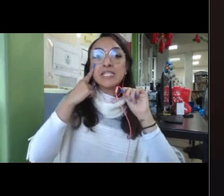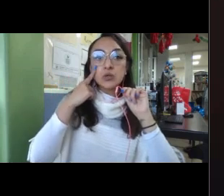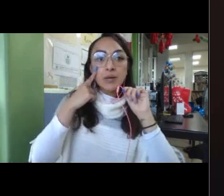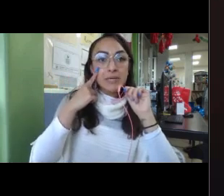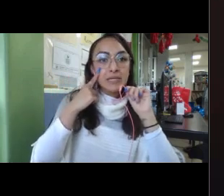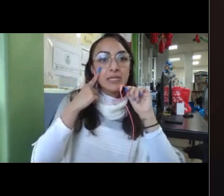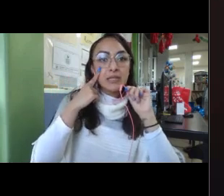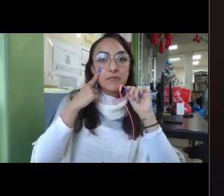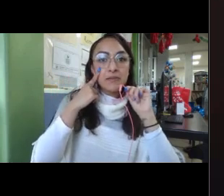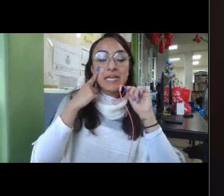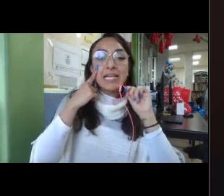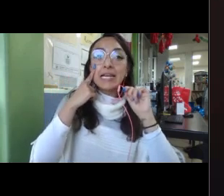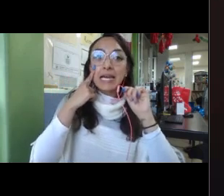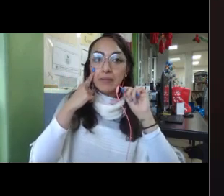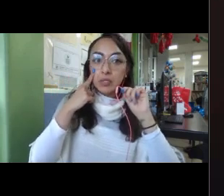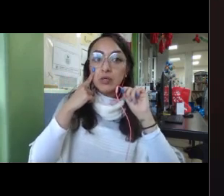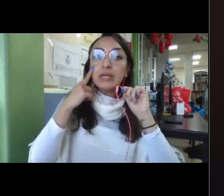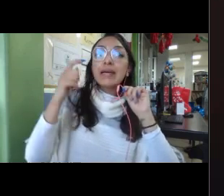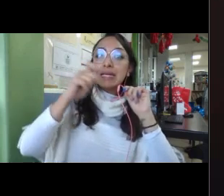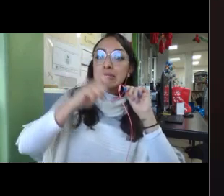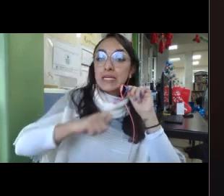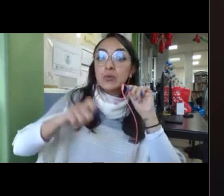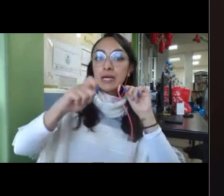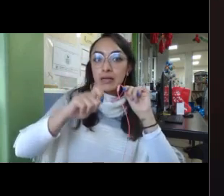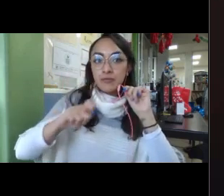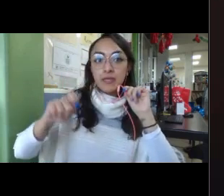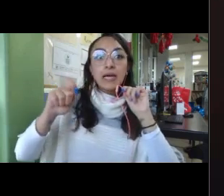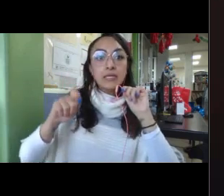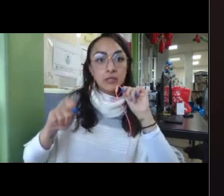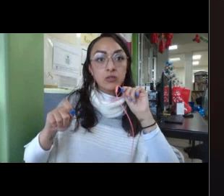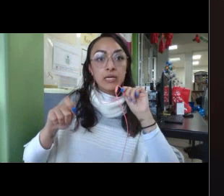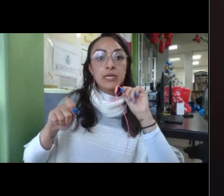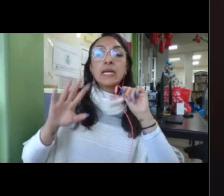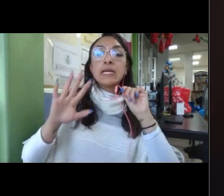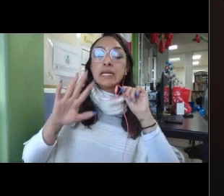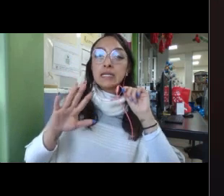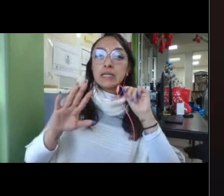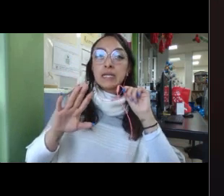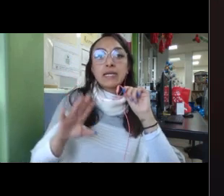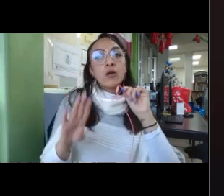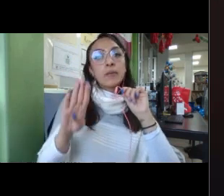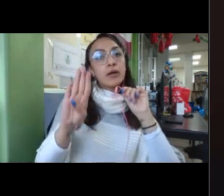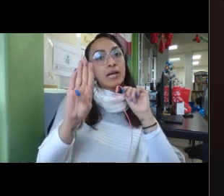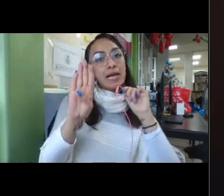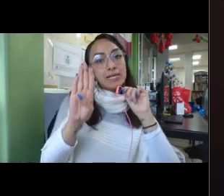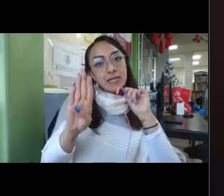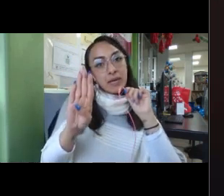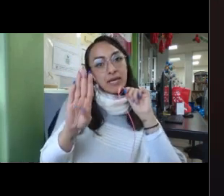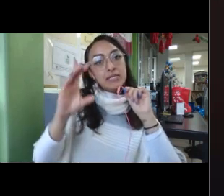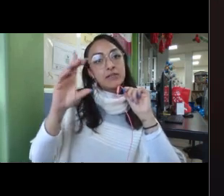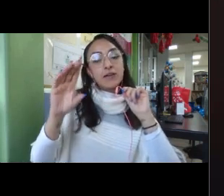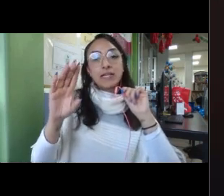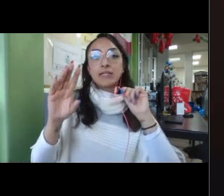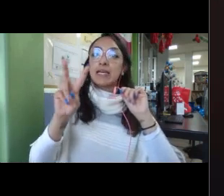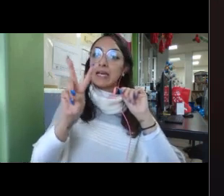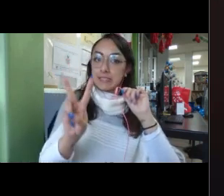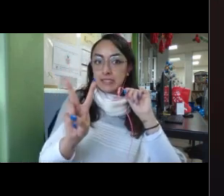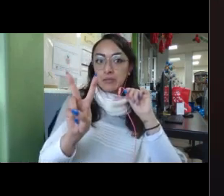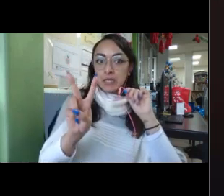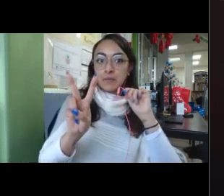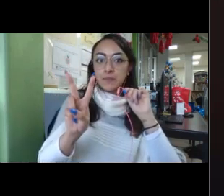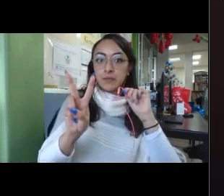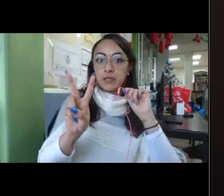alumnos visualmente identifiquen el cambio entre una grafía y otra y entender que a lo mejor esta B es